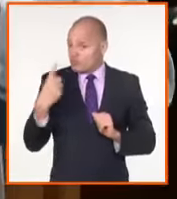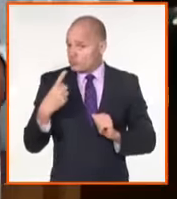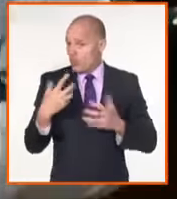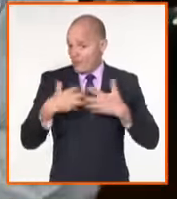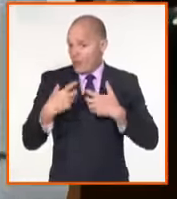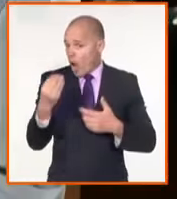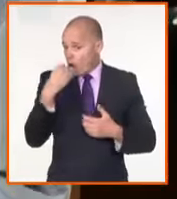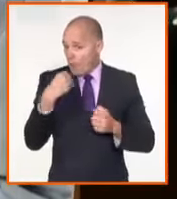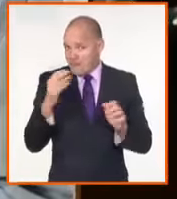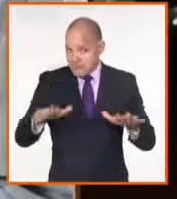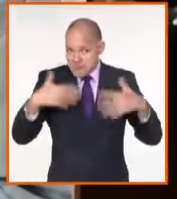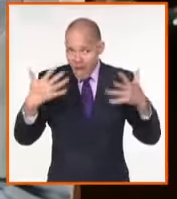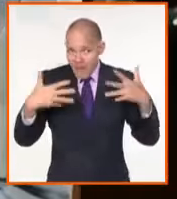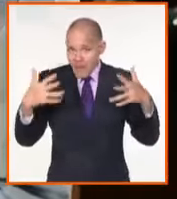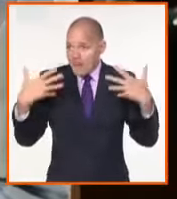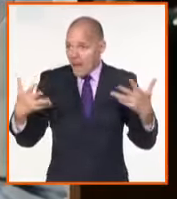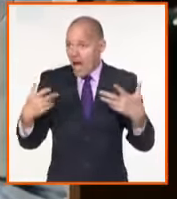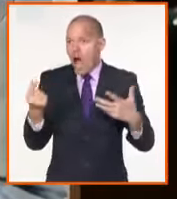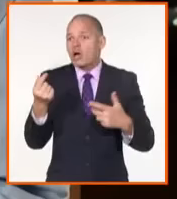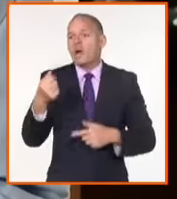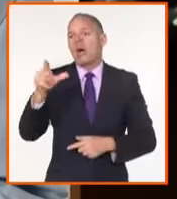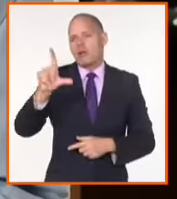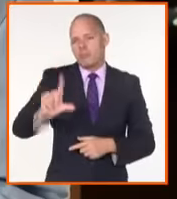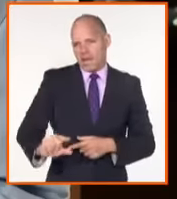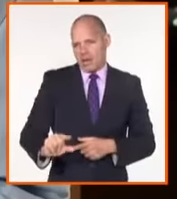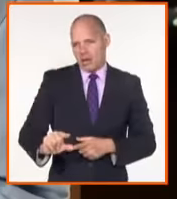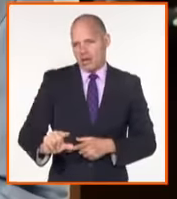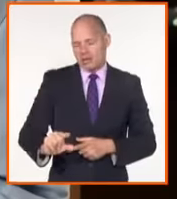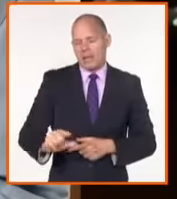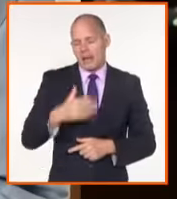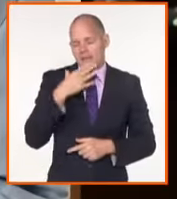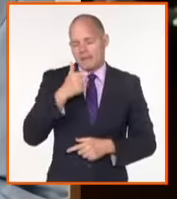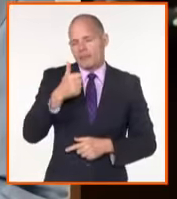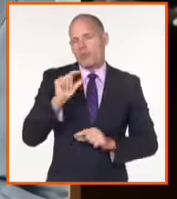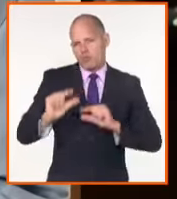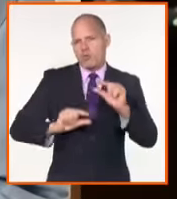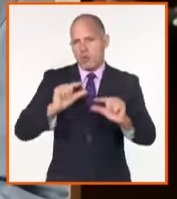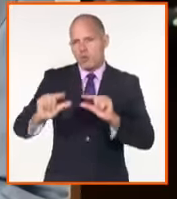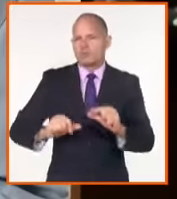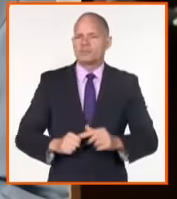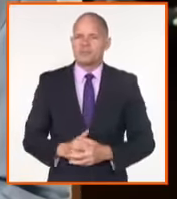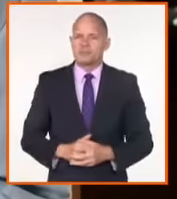los precios y se va a ir ordenando el resto de la economía.